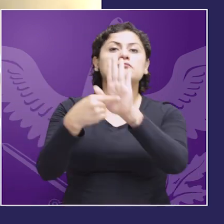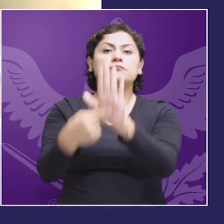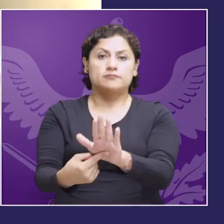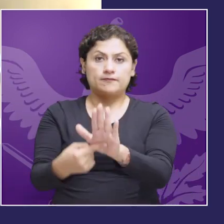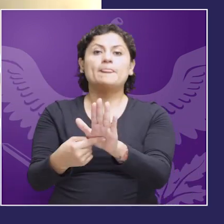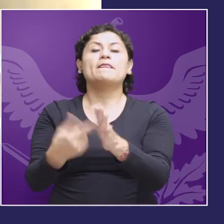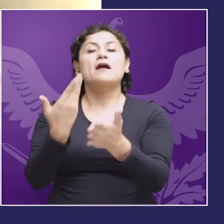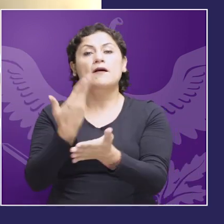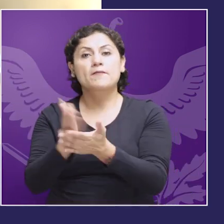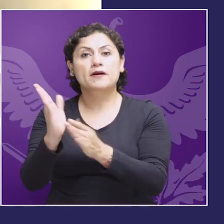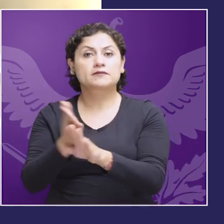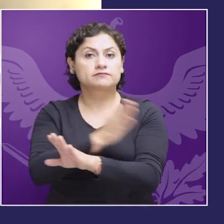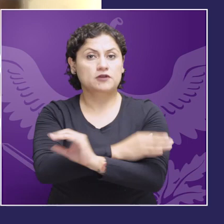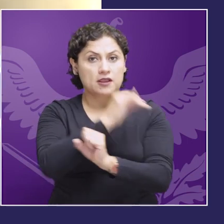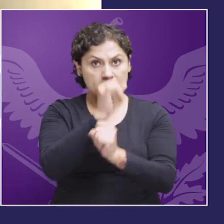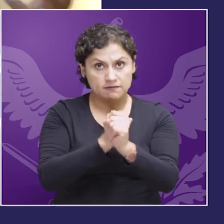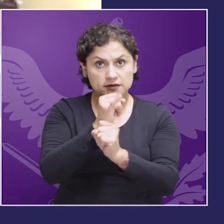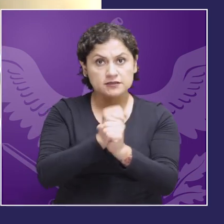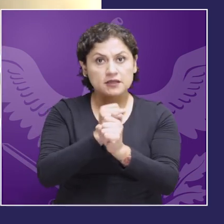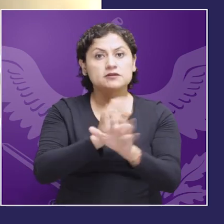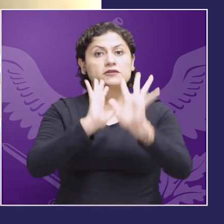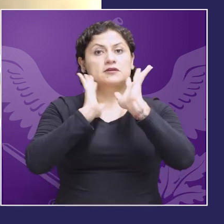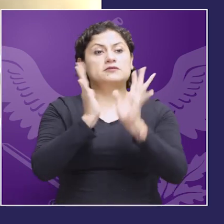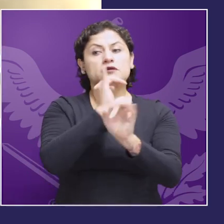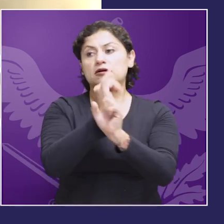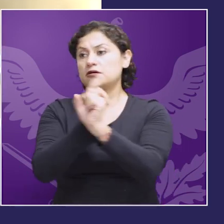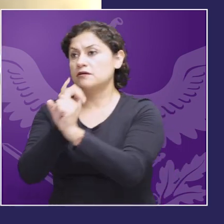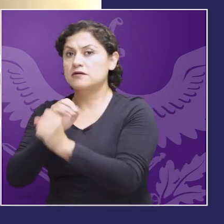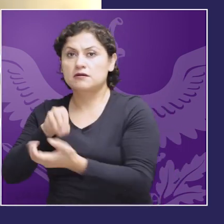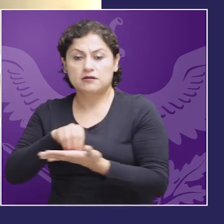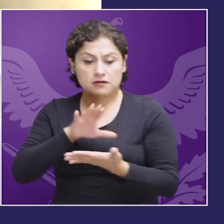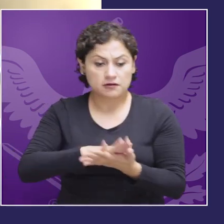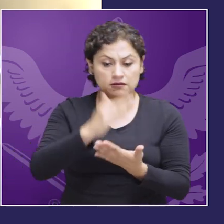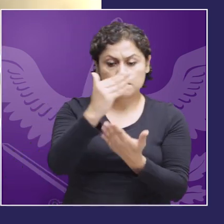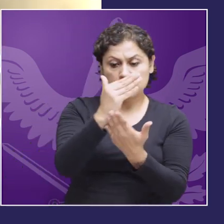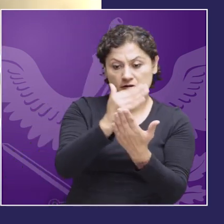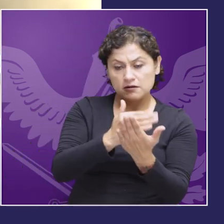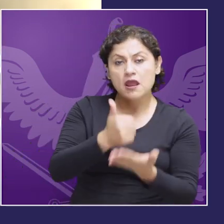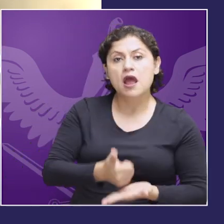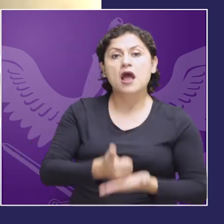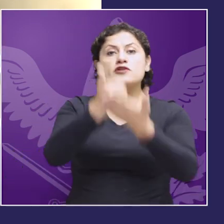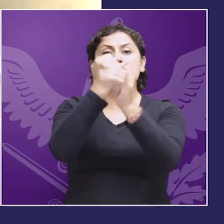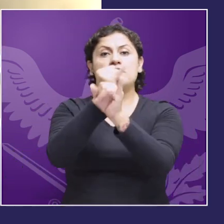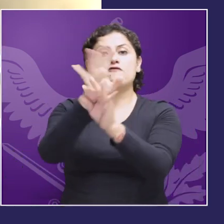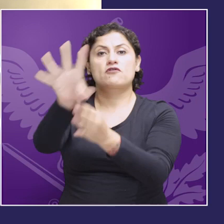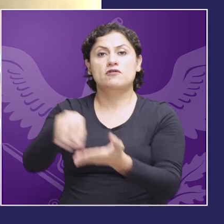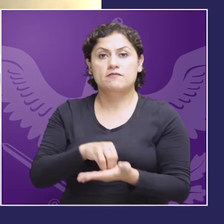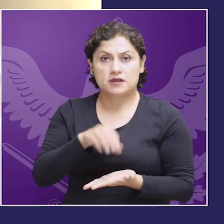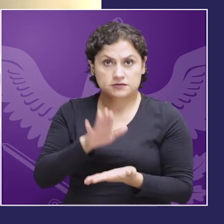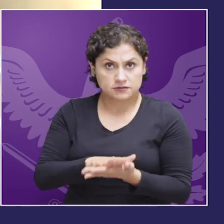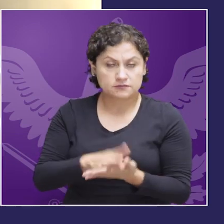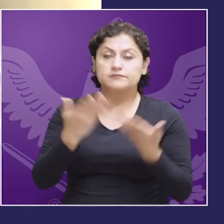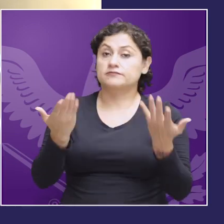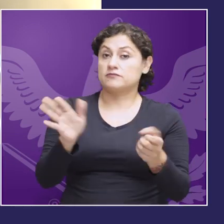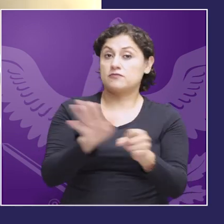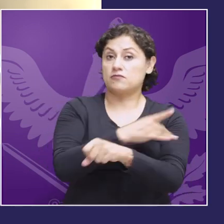estos indicadores y de otras fuentes, además a las investigaciones que hacen, que son los indicadores que tiene el MESECBI para poder